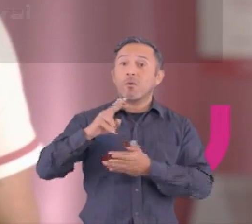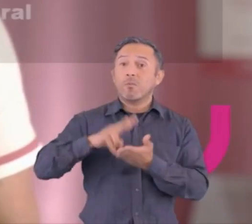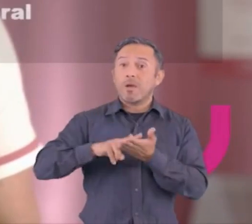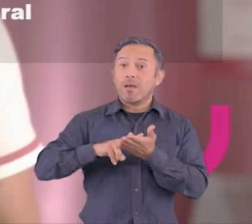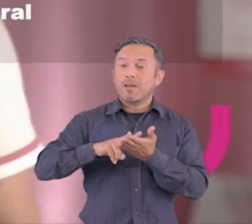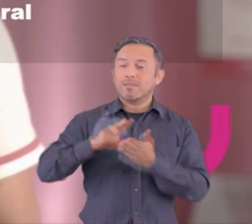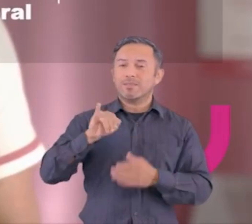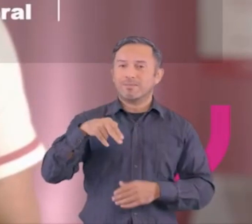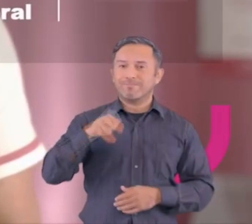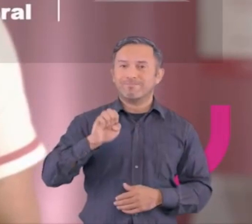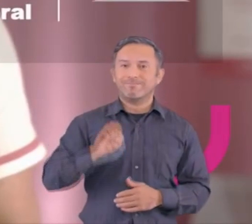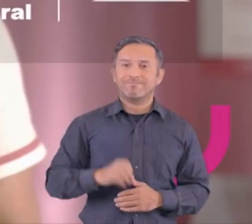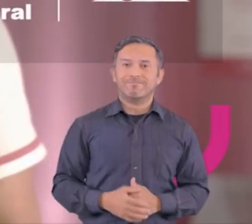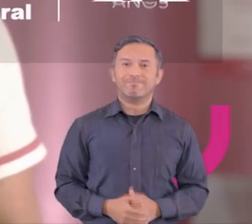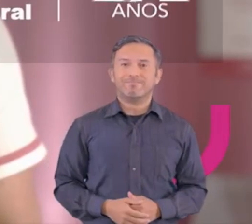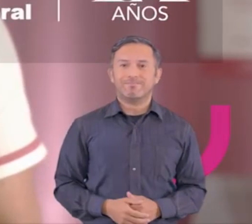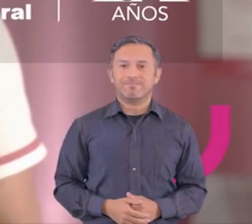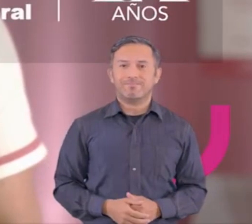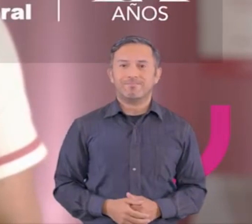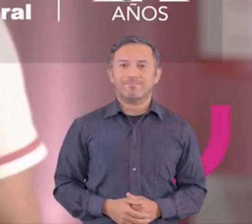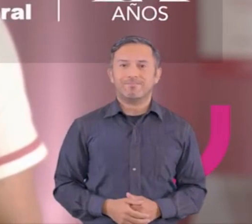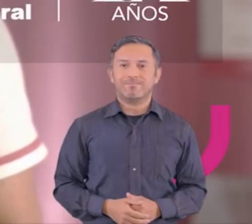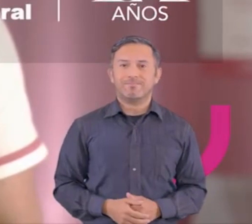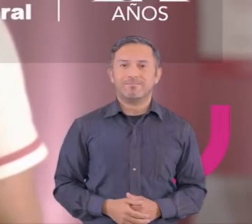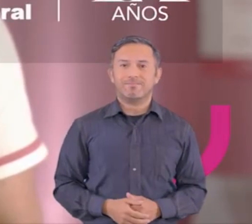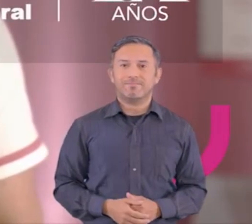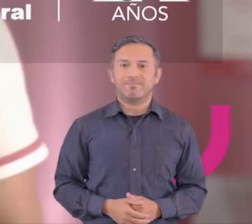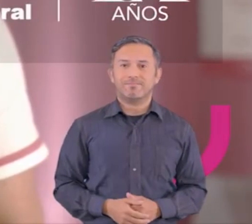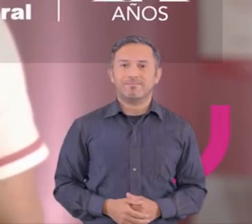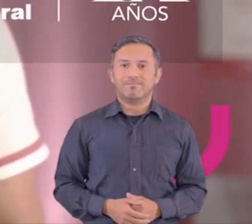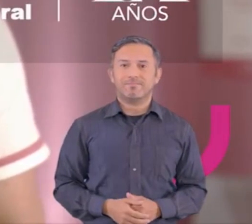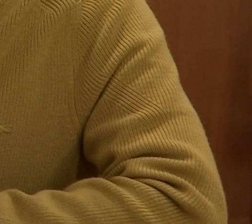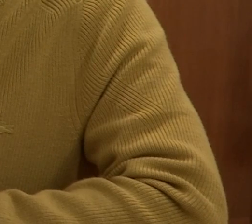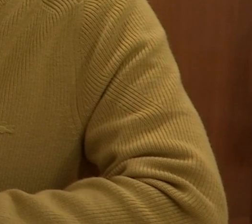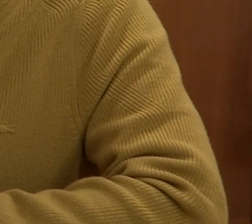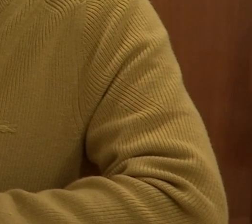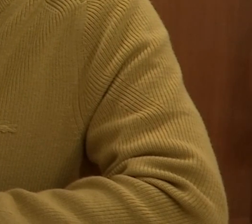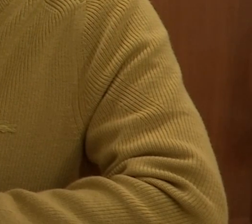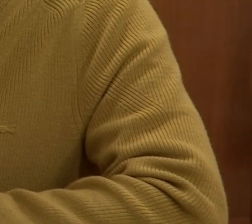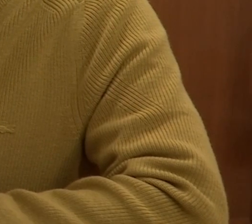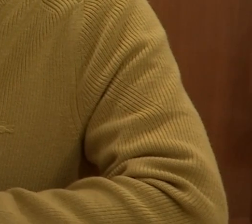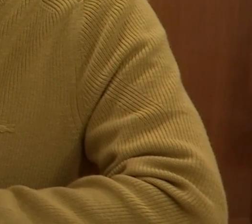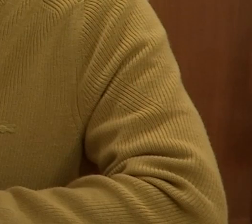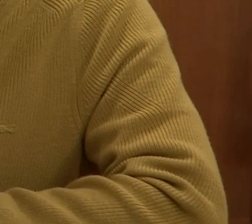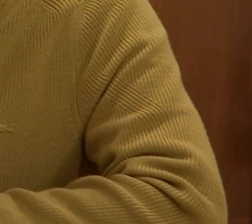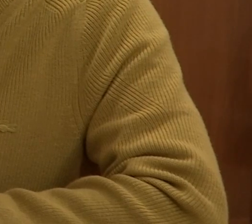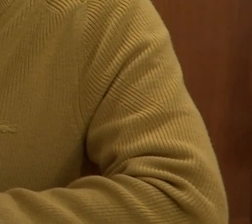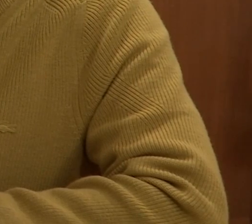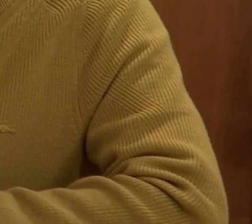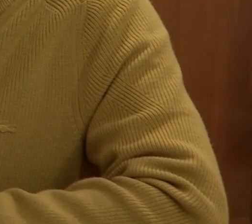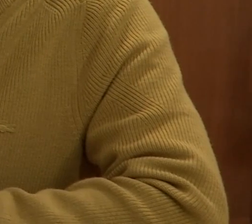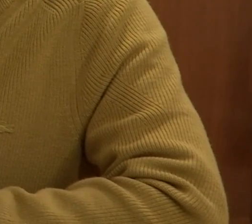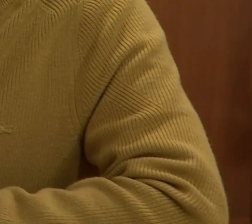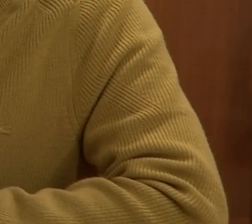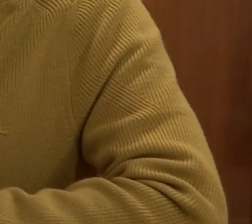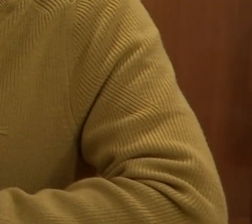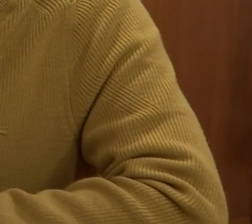abril y sin ella no podrán votar el próximo 6 de junio. Tenemos ahorita 8